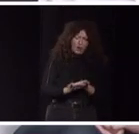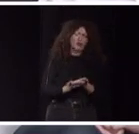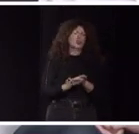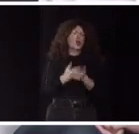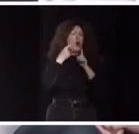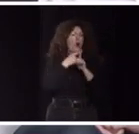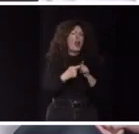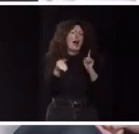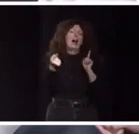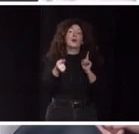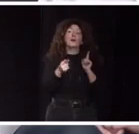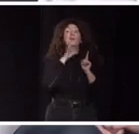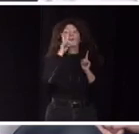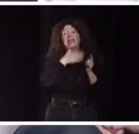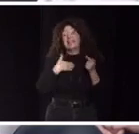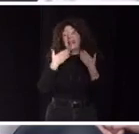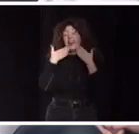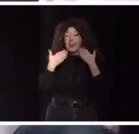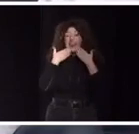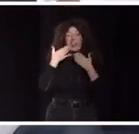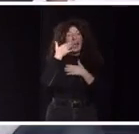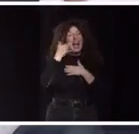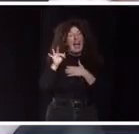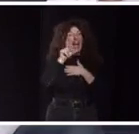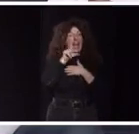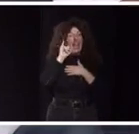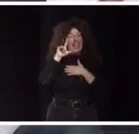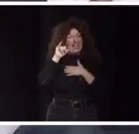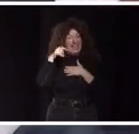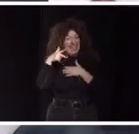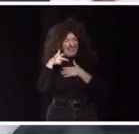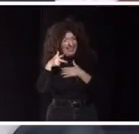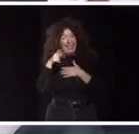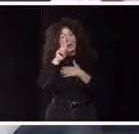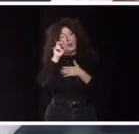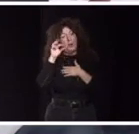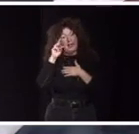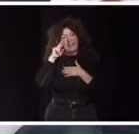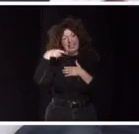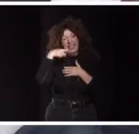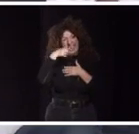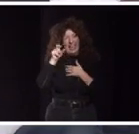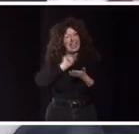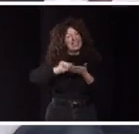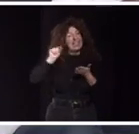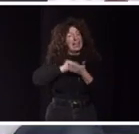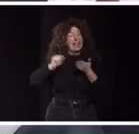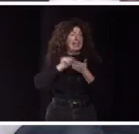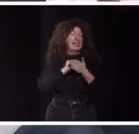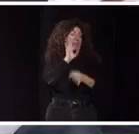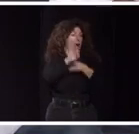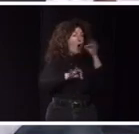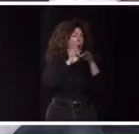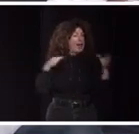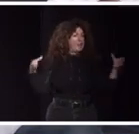él quiero darle las gracias a Lilith Bestringe, nuestra secretaria de organización, y el equipo que ha coordinado.